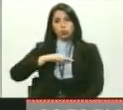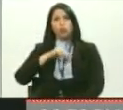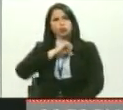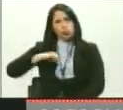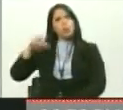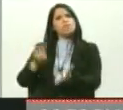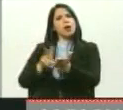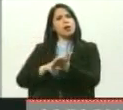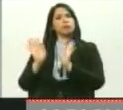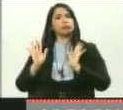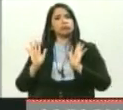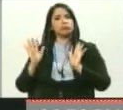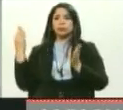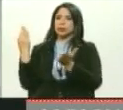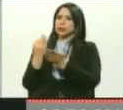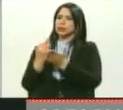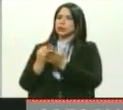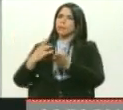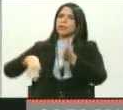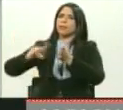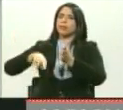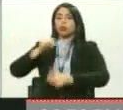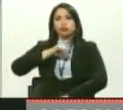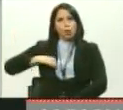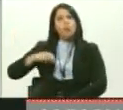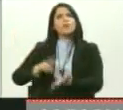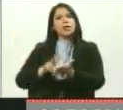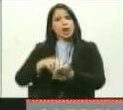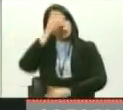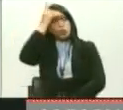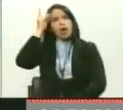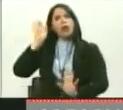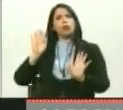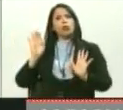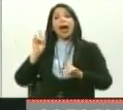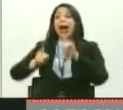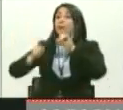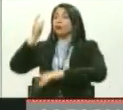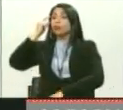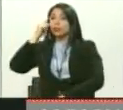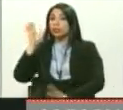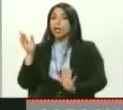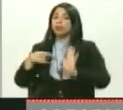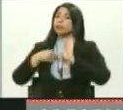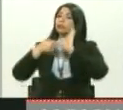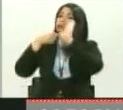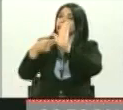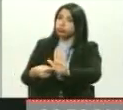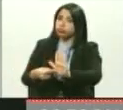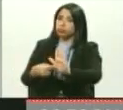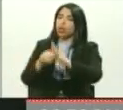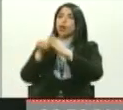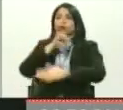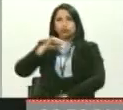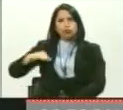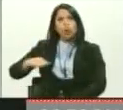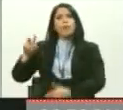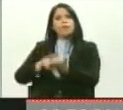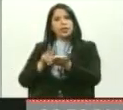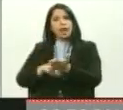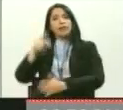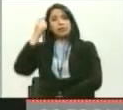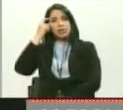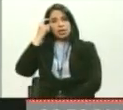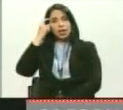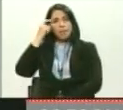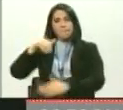verdad, siempre lo repito, somos de verdad, Diosdado. Y si algún día se mostró que somos de verdad, fue el día